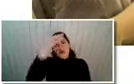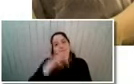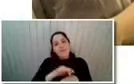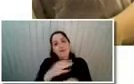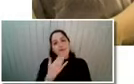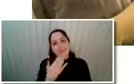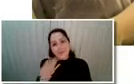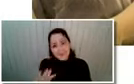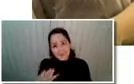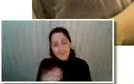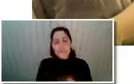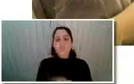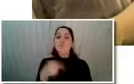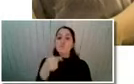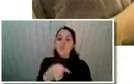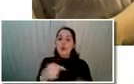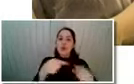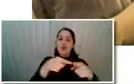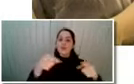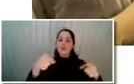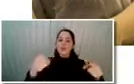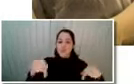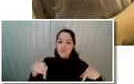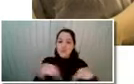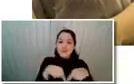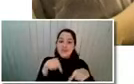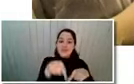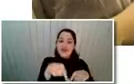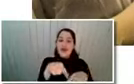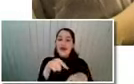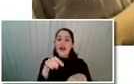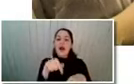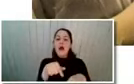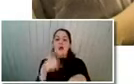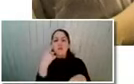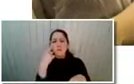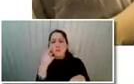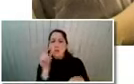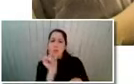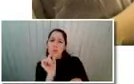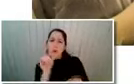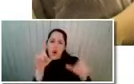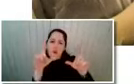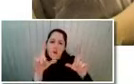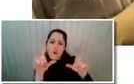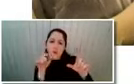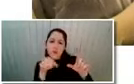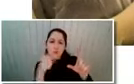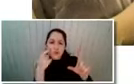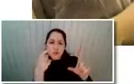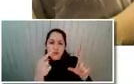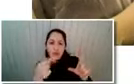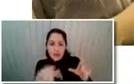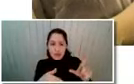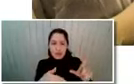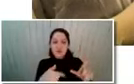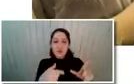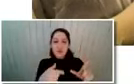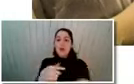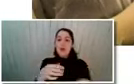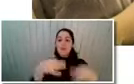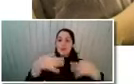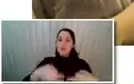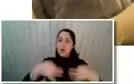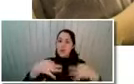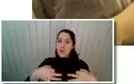de flujo laminar, que son como la que aparece un poco ahí en la fotografía, en donde se trabaja con medidas de bioseguridad, y estas cámaras tienen